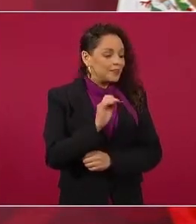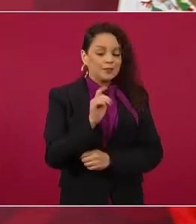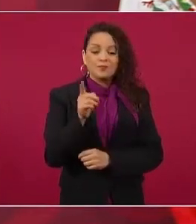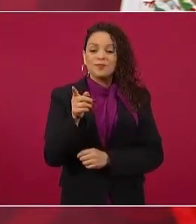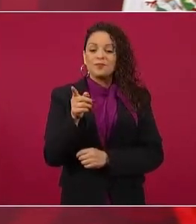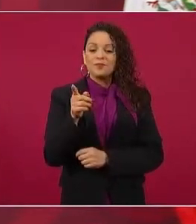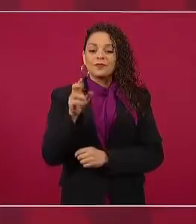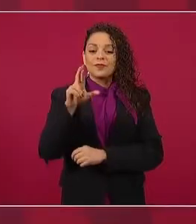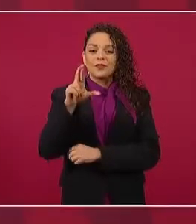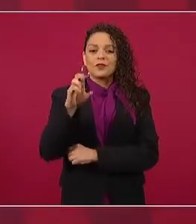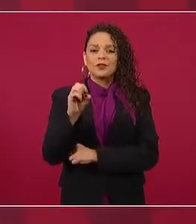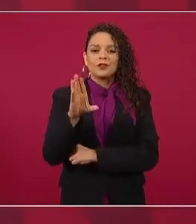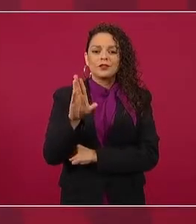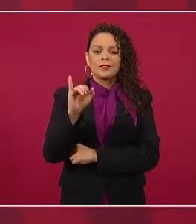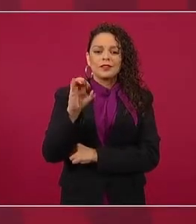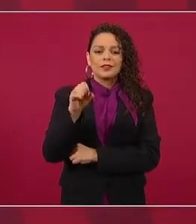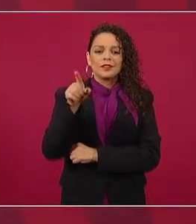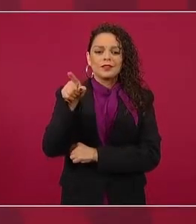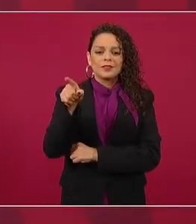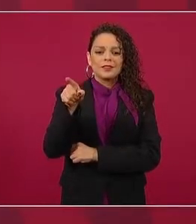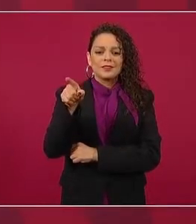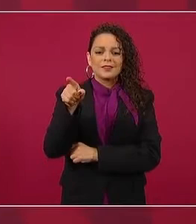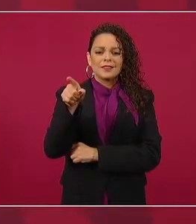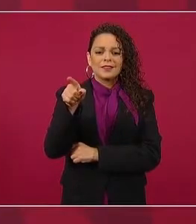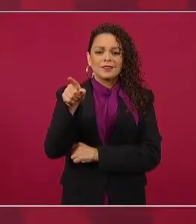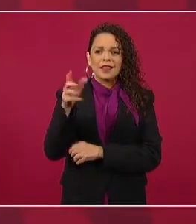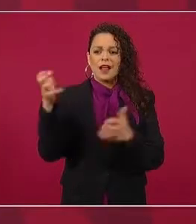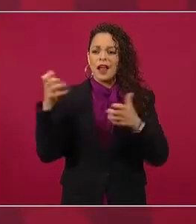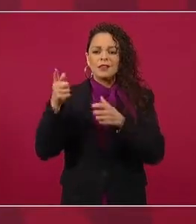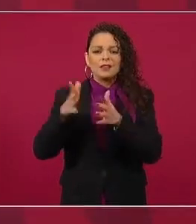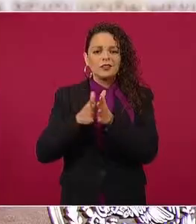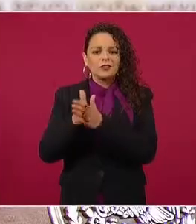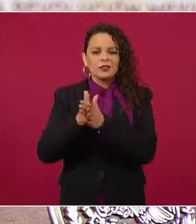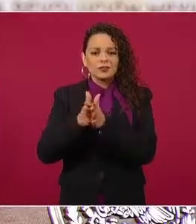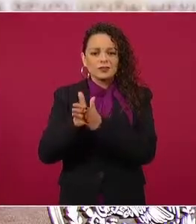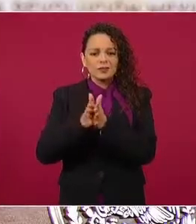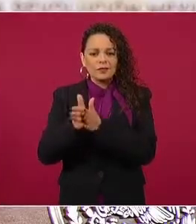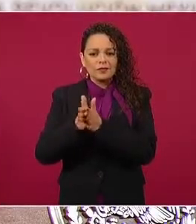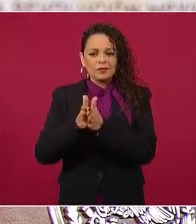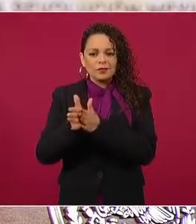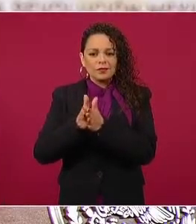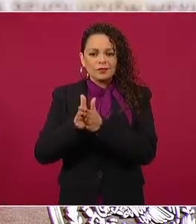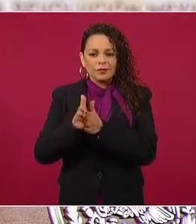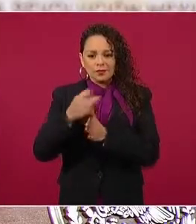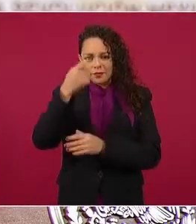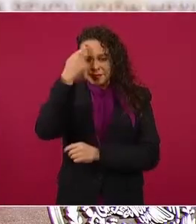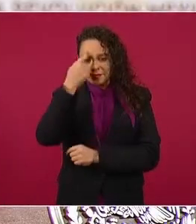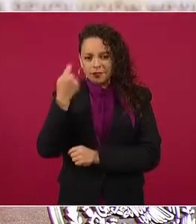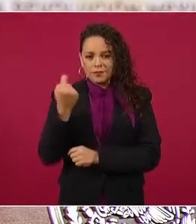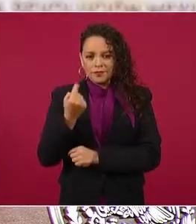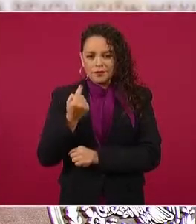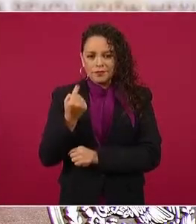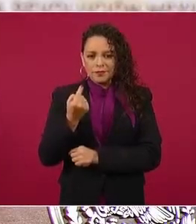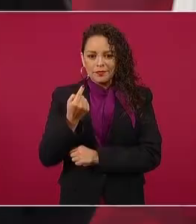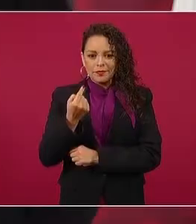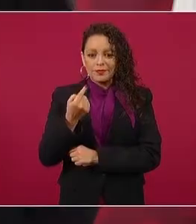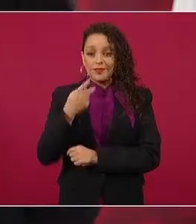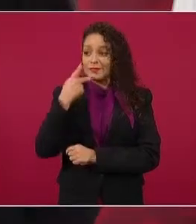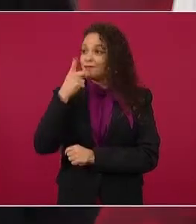rocío, ese chocolate que se creó para que no, según Carmen